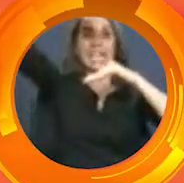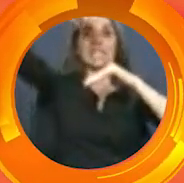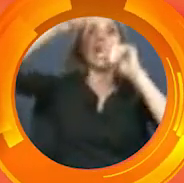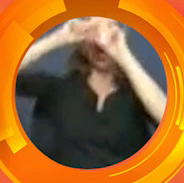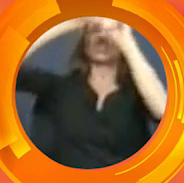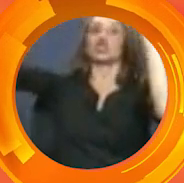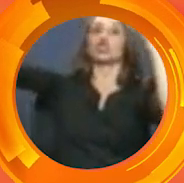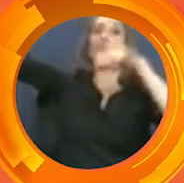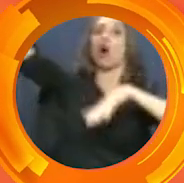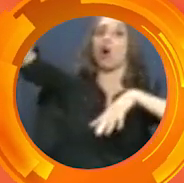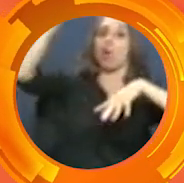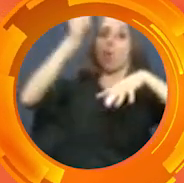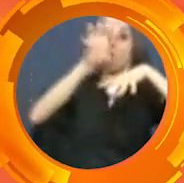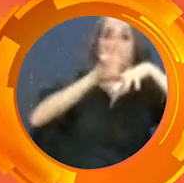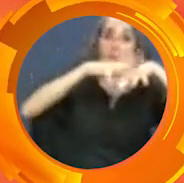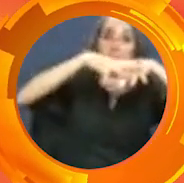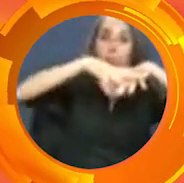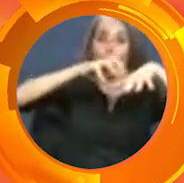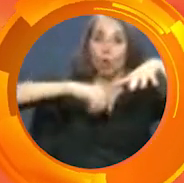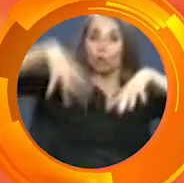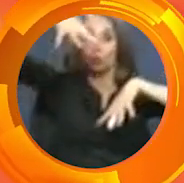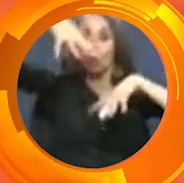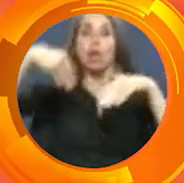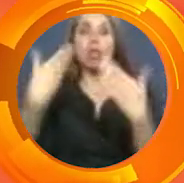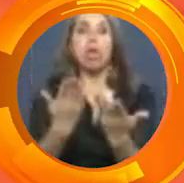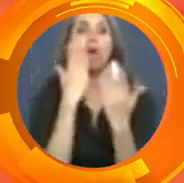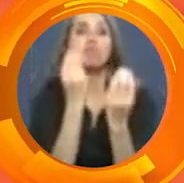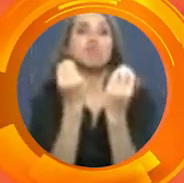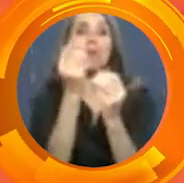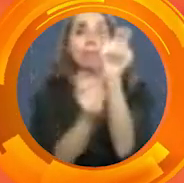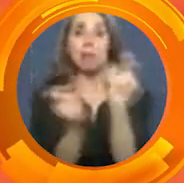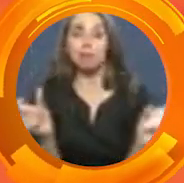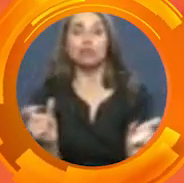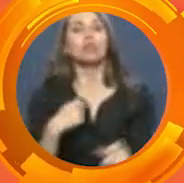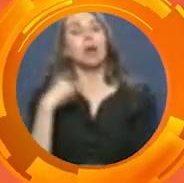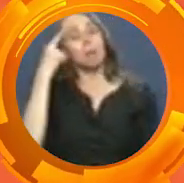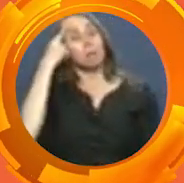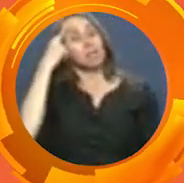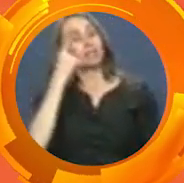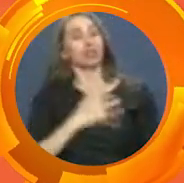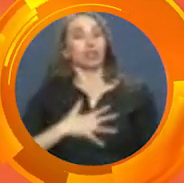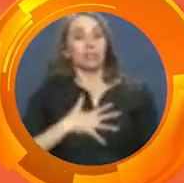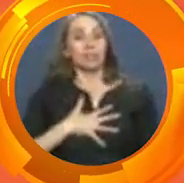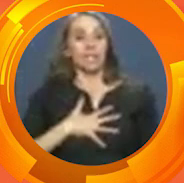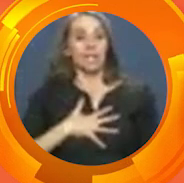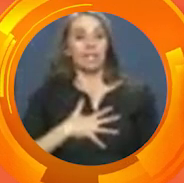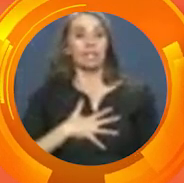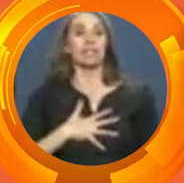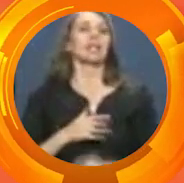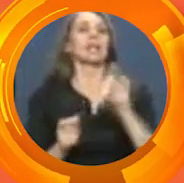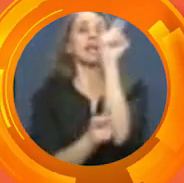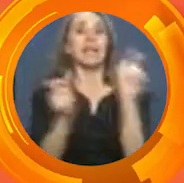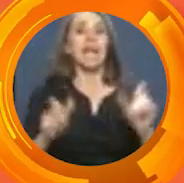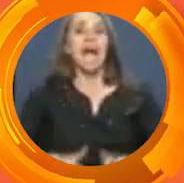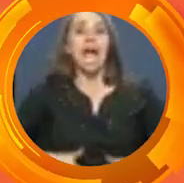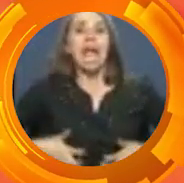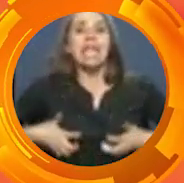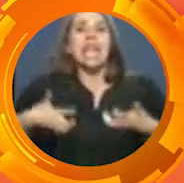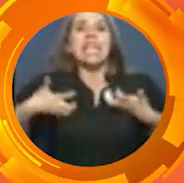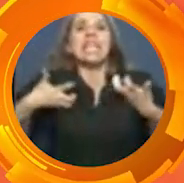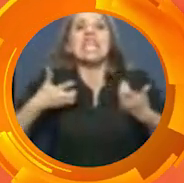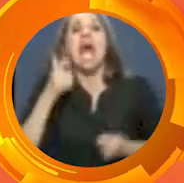ser humano, por lo mismo podemos pensar y sentir que el funcionamiento de la energía humana, el